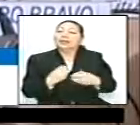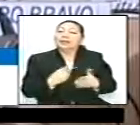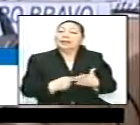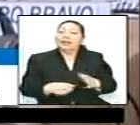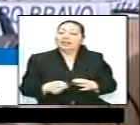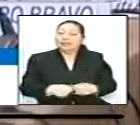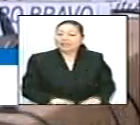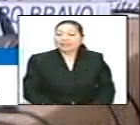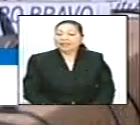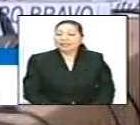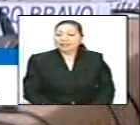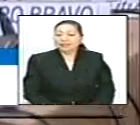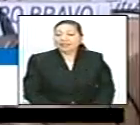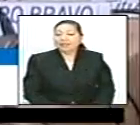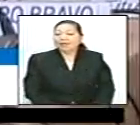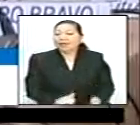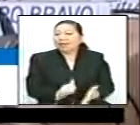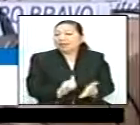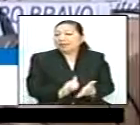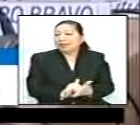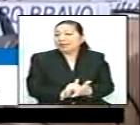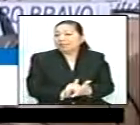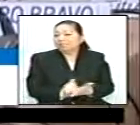¿no? Y que